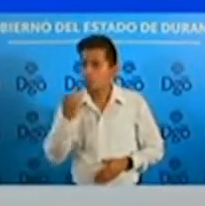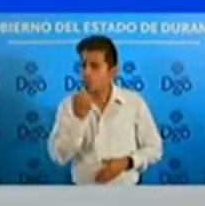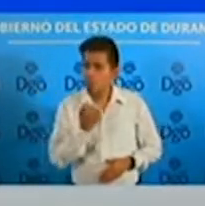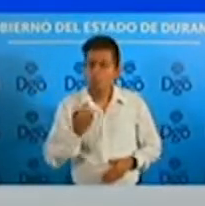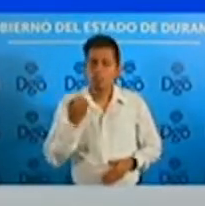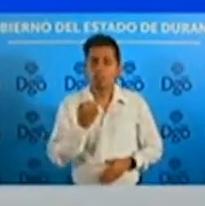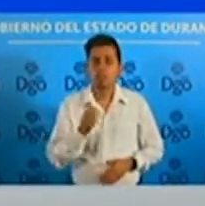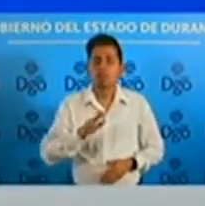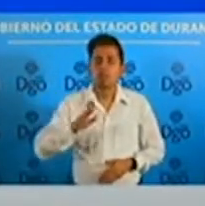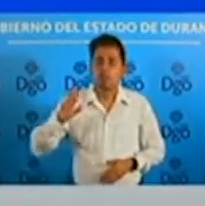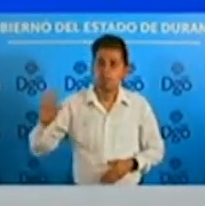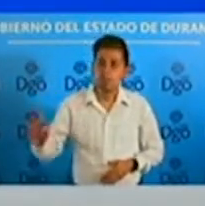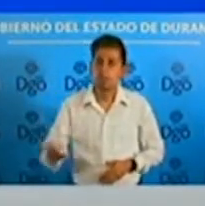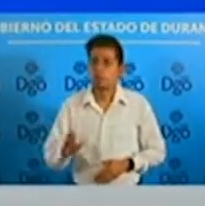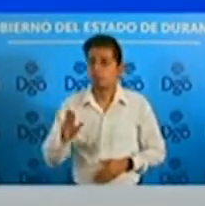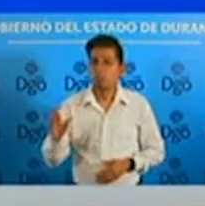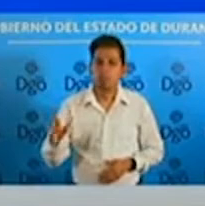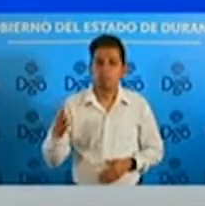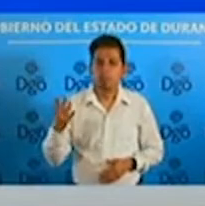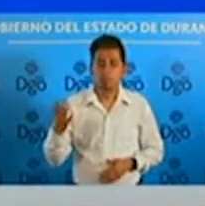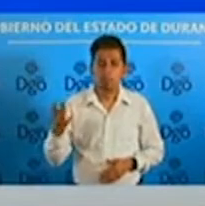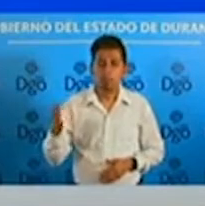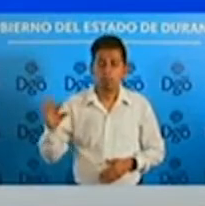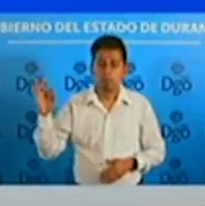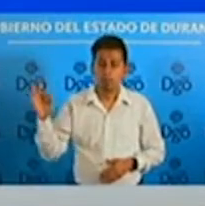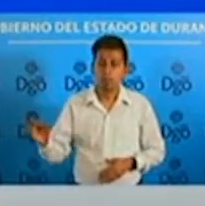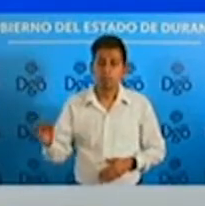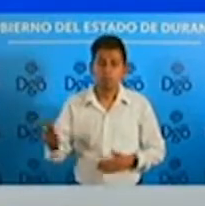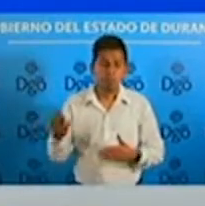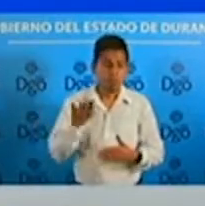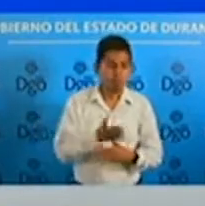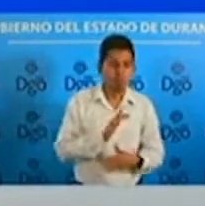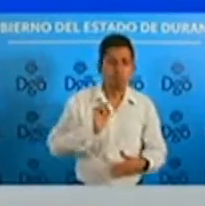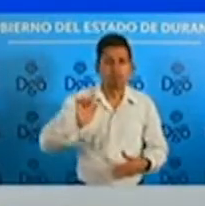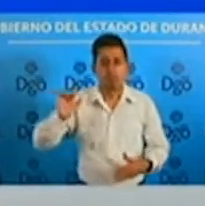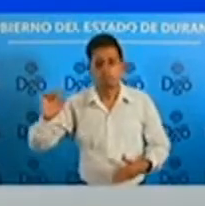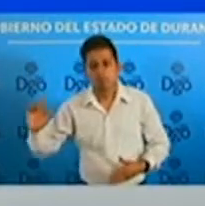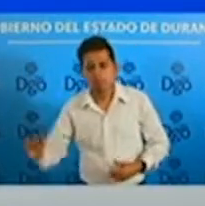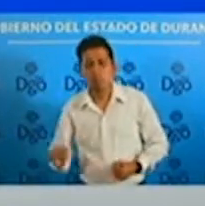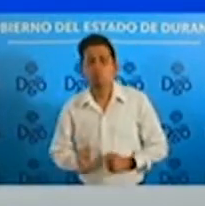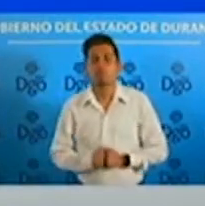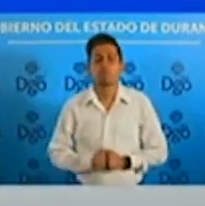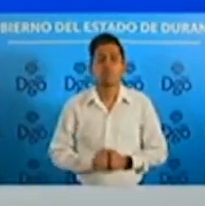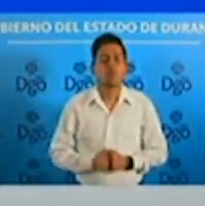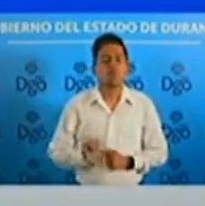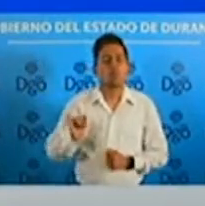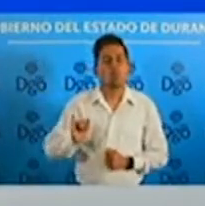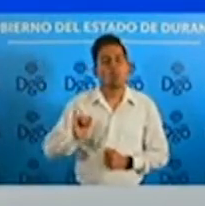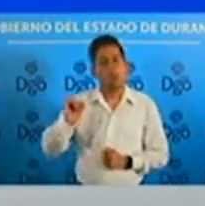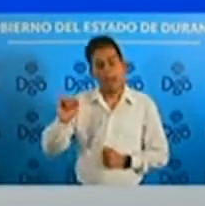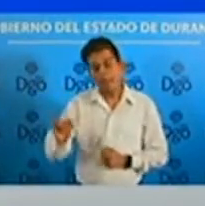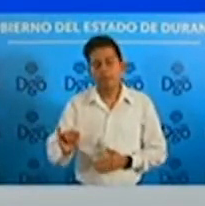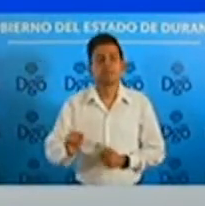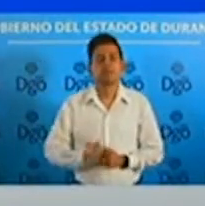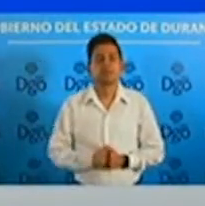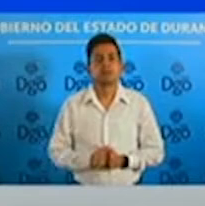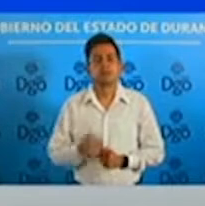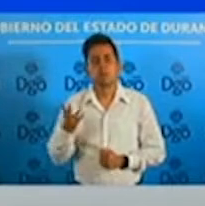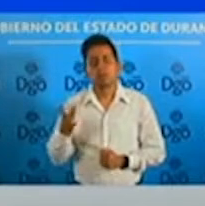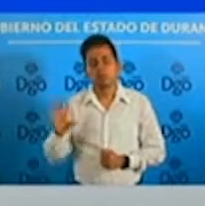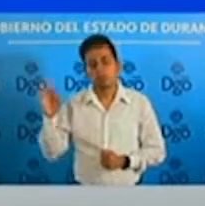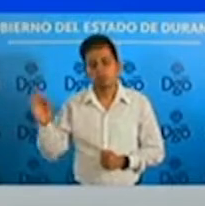El miércoles, el 50% que asistió el lunes. El jueves, el 50%